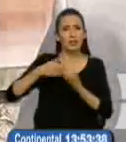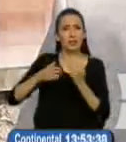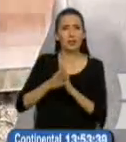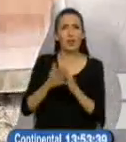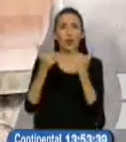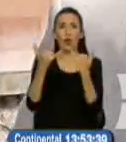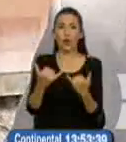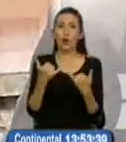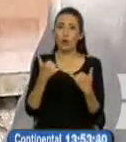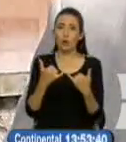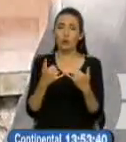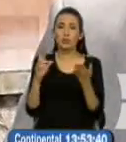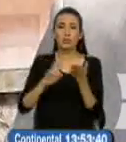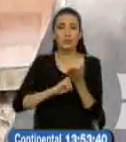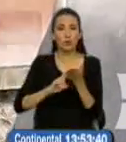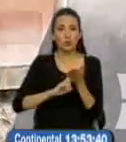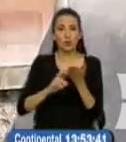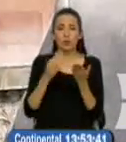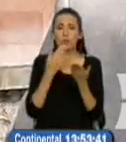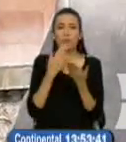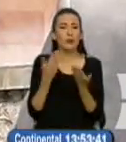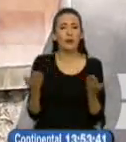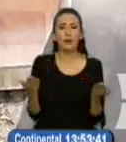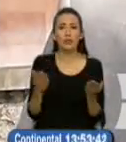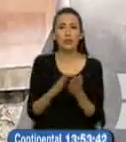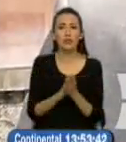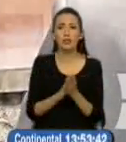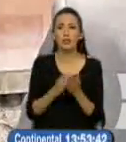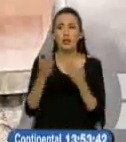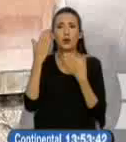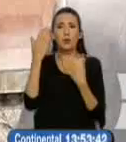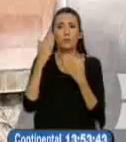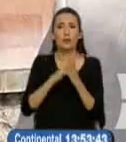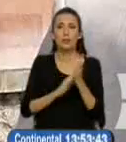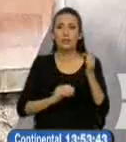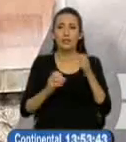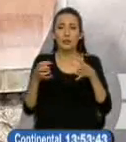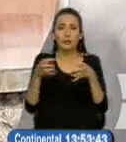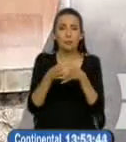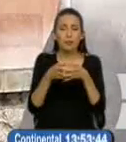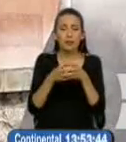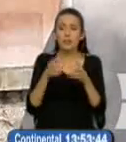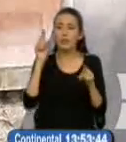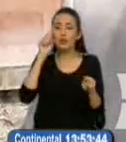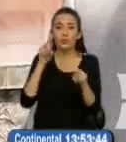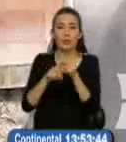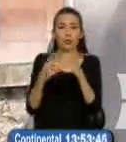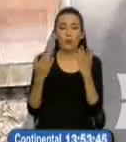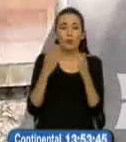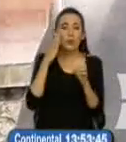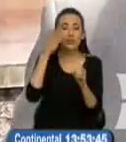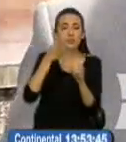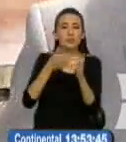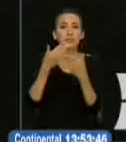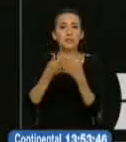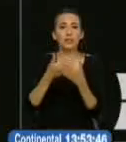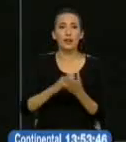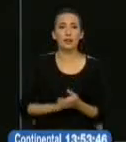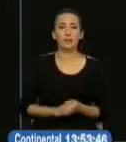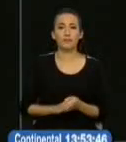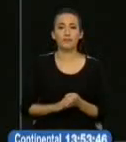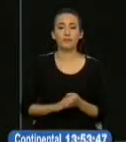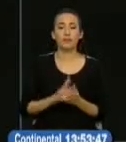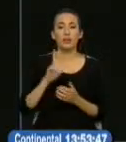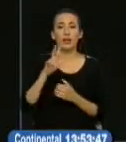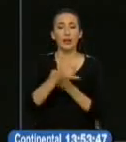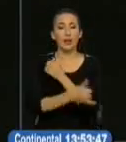hoy tenemos una reunión para definir políticamente cuáles han sido los consensos y las convergencias que hemos podido llegar con alguna de estas bancadas. En país